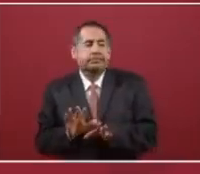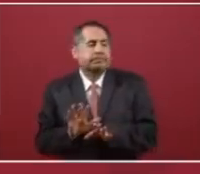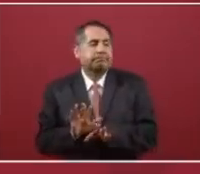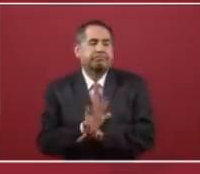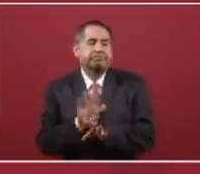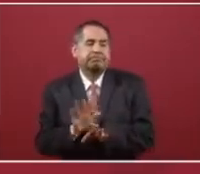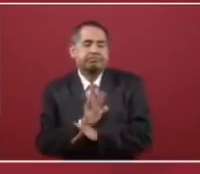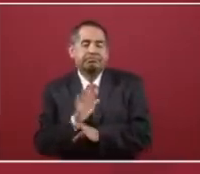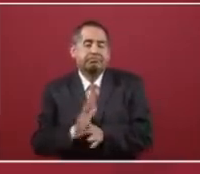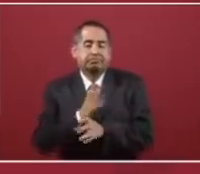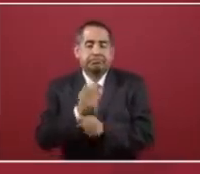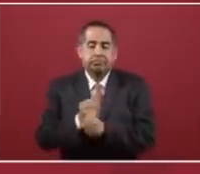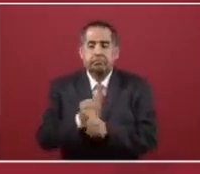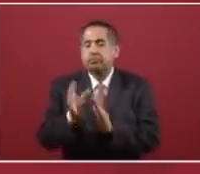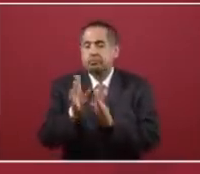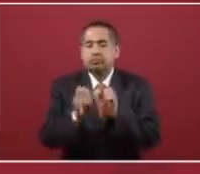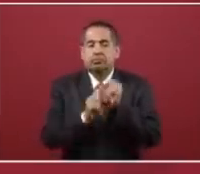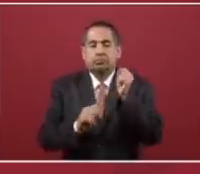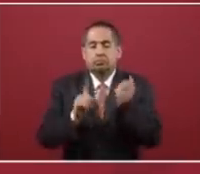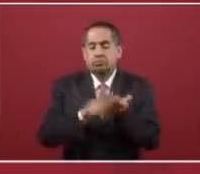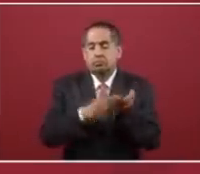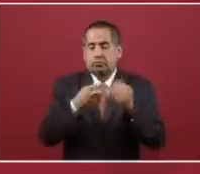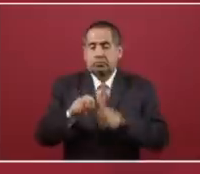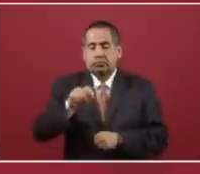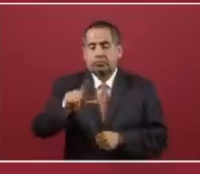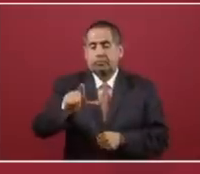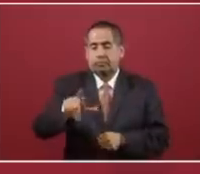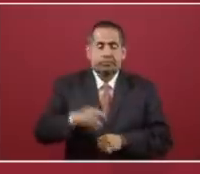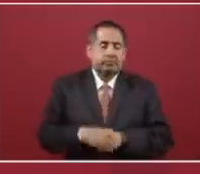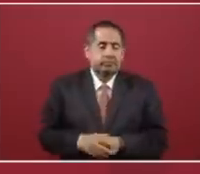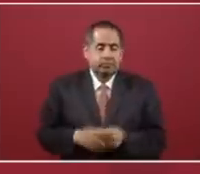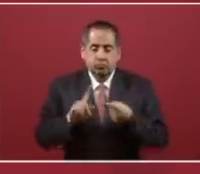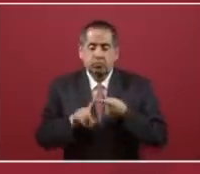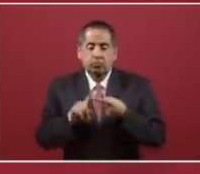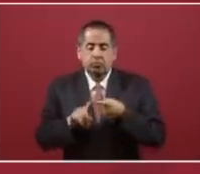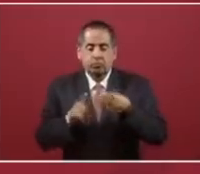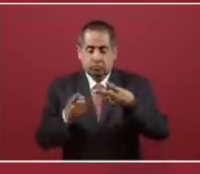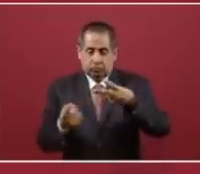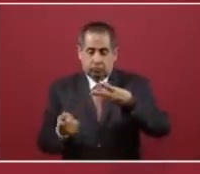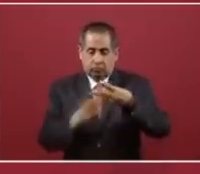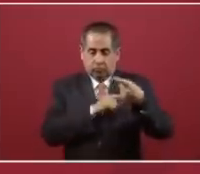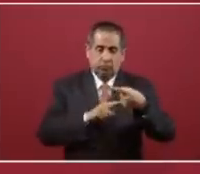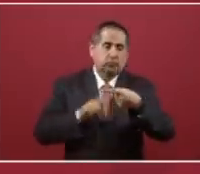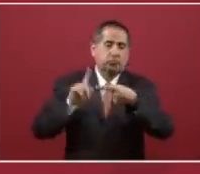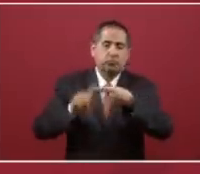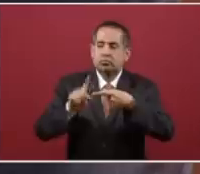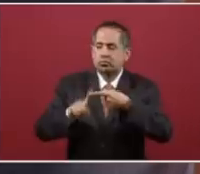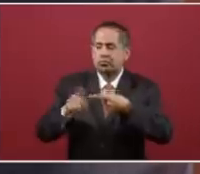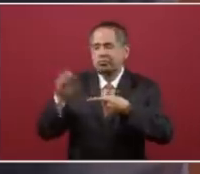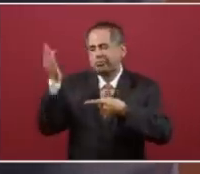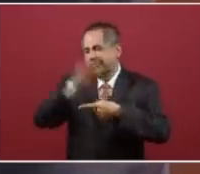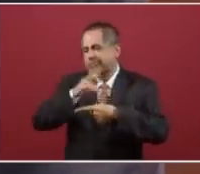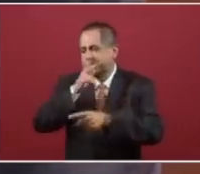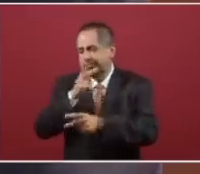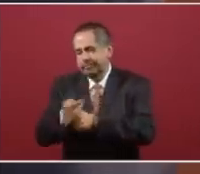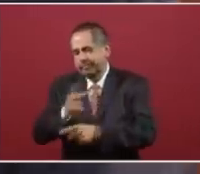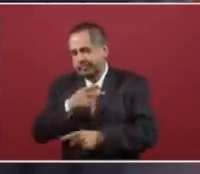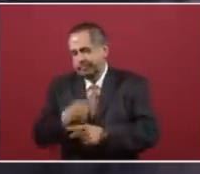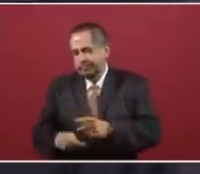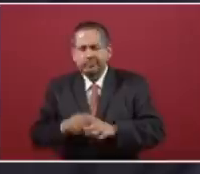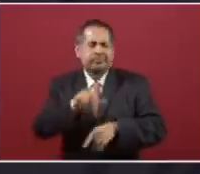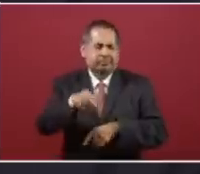en la constitución del 17 se dejó nada más traición a la patria ya se los dejo de tarea